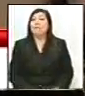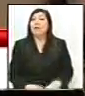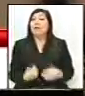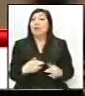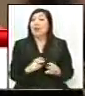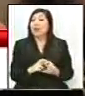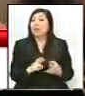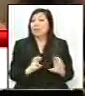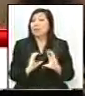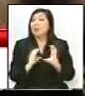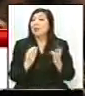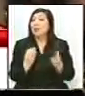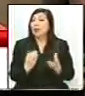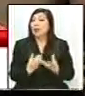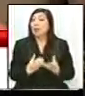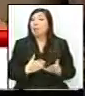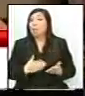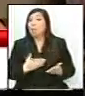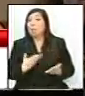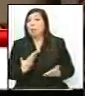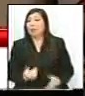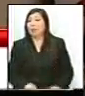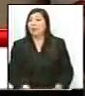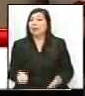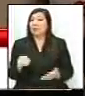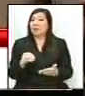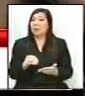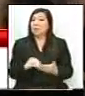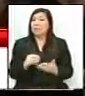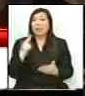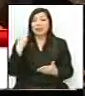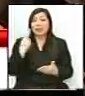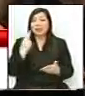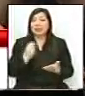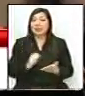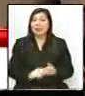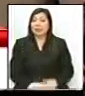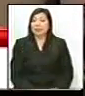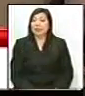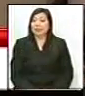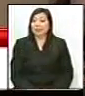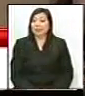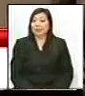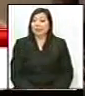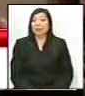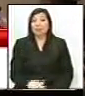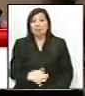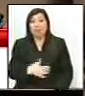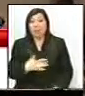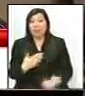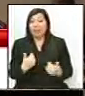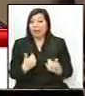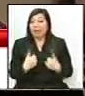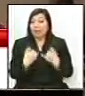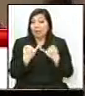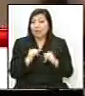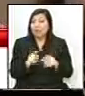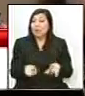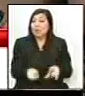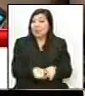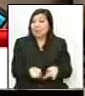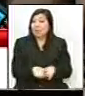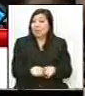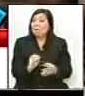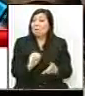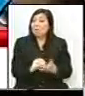el Pleno del Congreso, pueda haber una posición un poco más reflexiva al respecto y podamos tener un informe también mucho